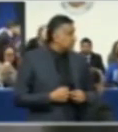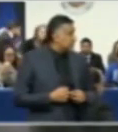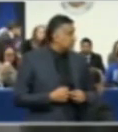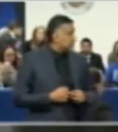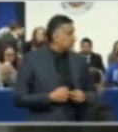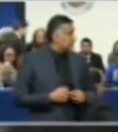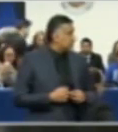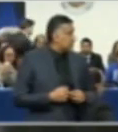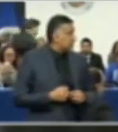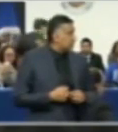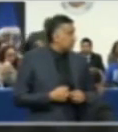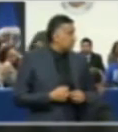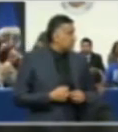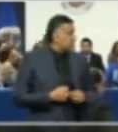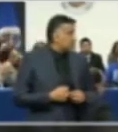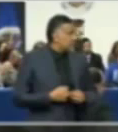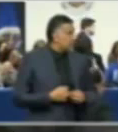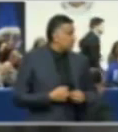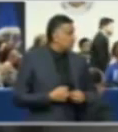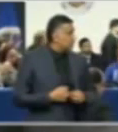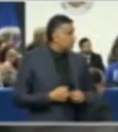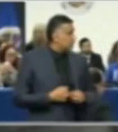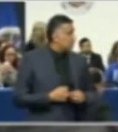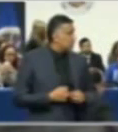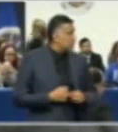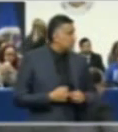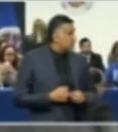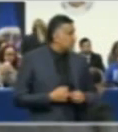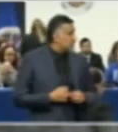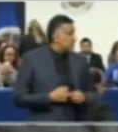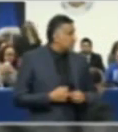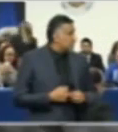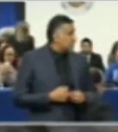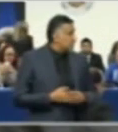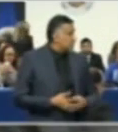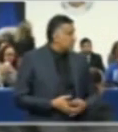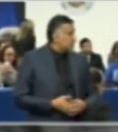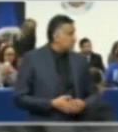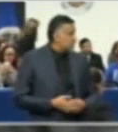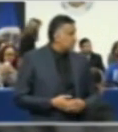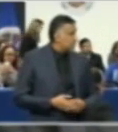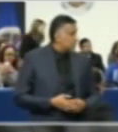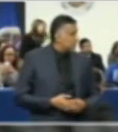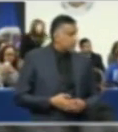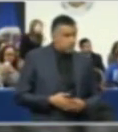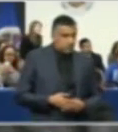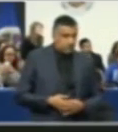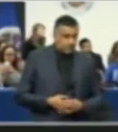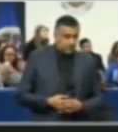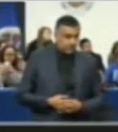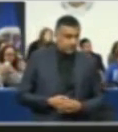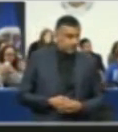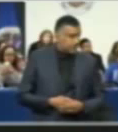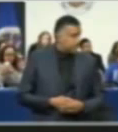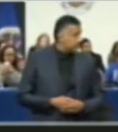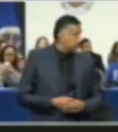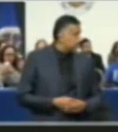No, ¿por qué? Porque no sale en mi DNI. Claro. ¿Y no quieres tener? No.